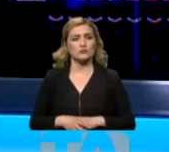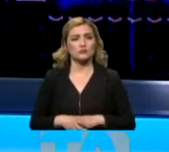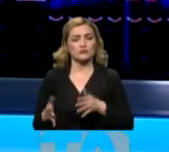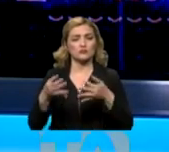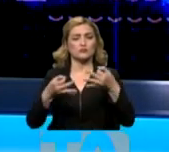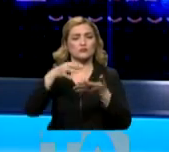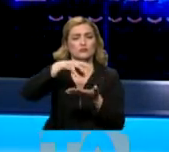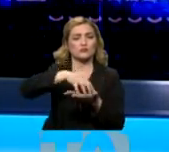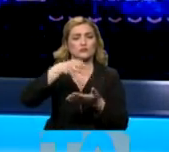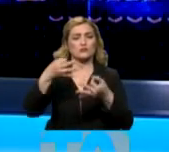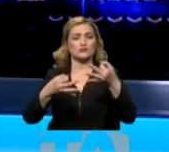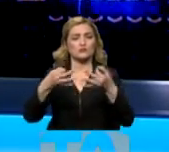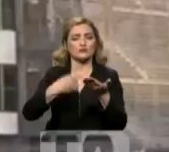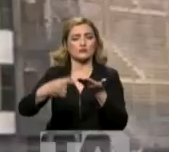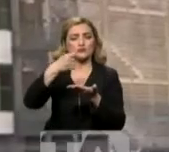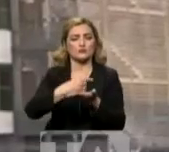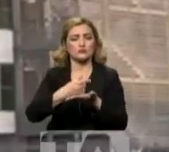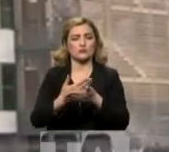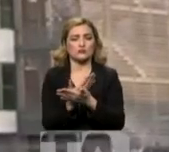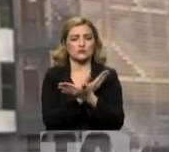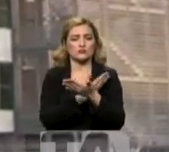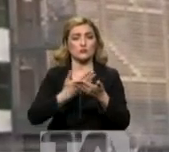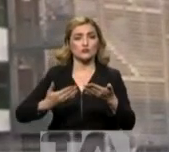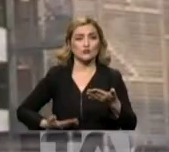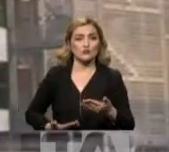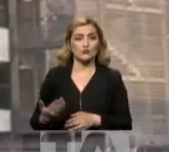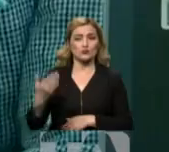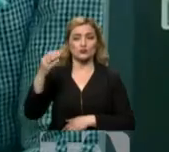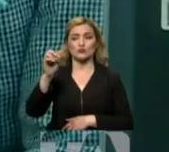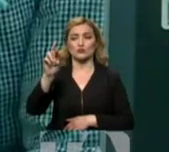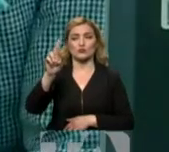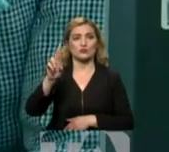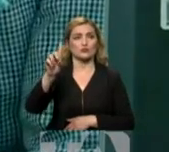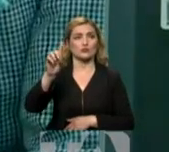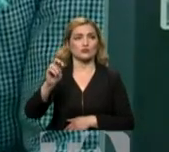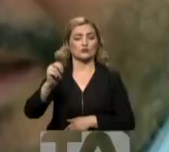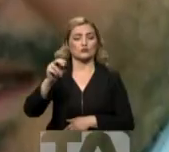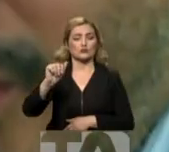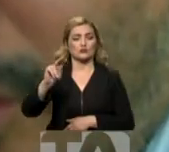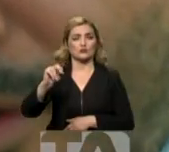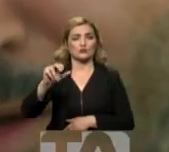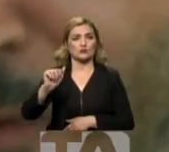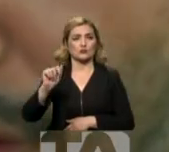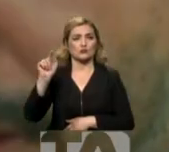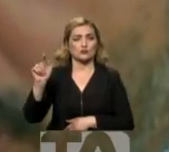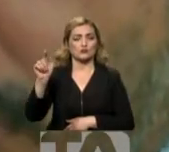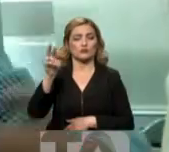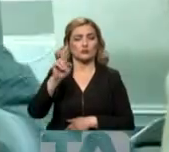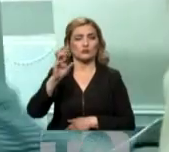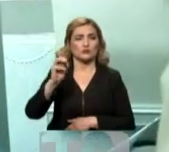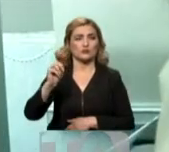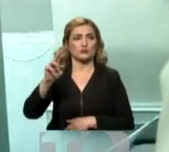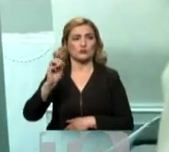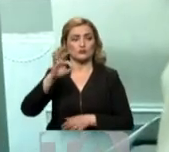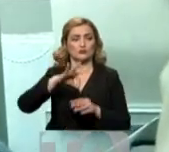La Corte Provincial de Justicia del Guayas tiene el nuevo presidente. Alfonso Ordeñana Romero resultó electo con 25 votos